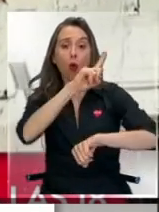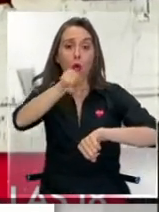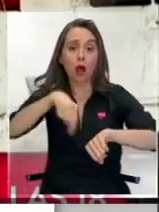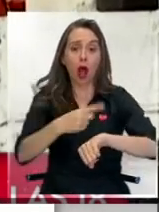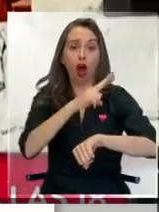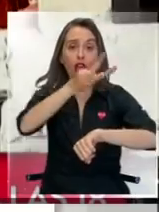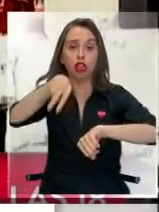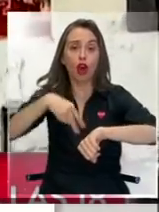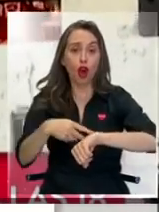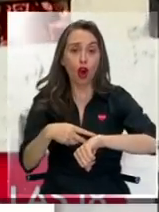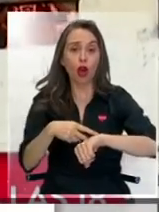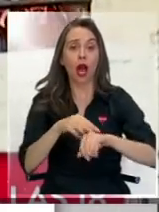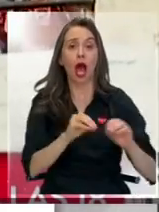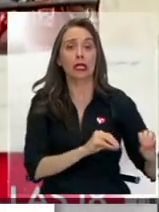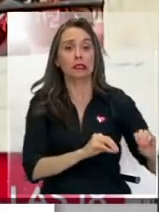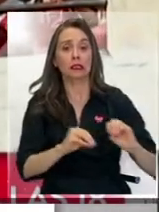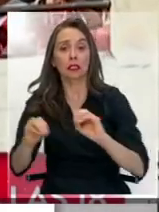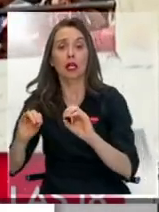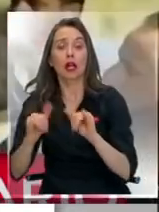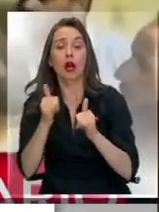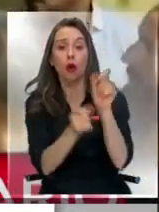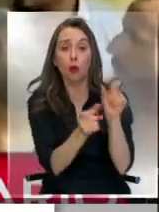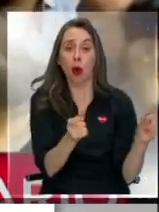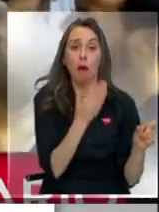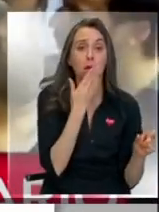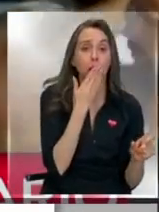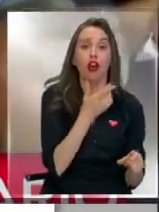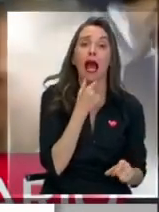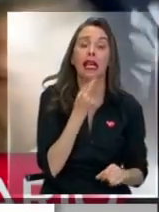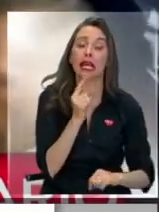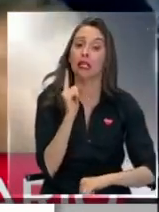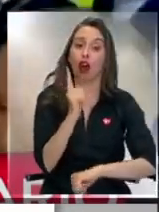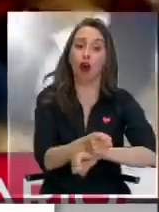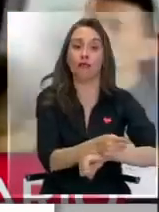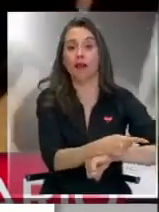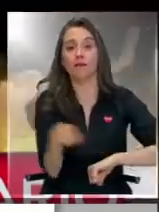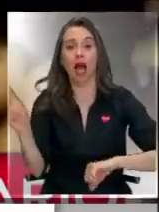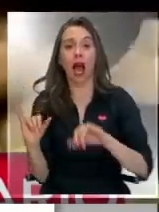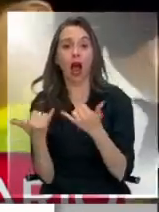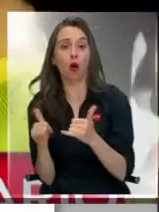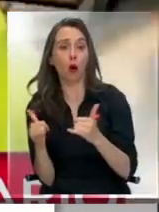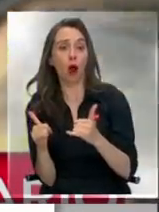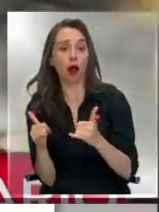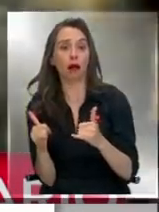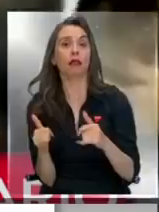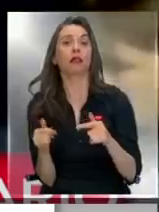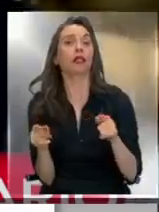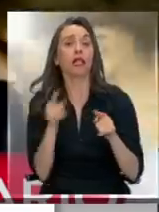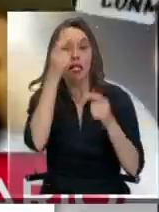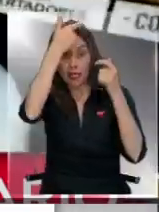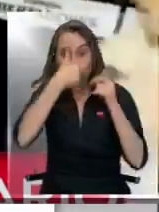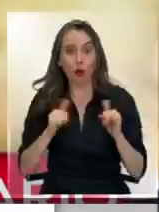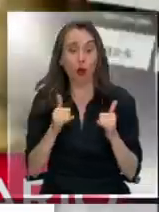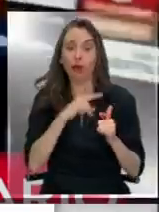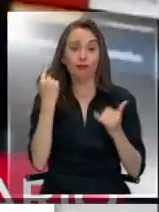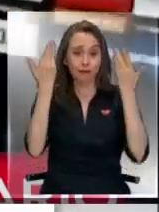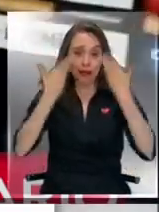Mientras tanto, dos jugadores ceneices se quejaban que querían obligarlos a jugar a pesar de no estar en